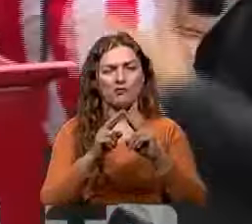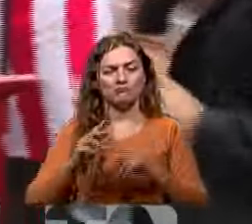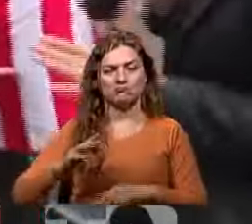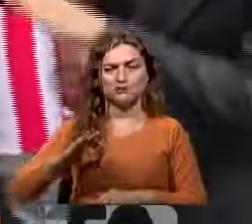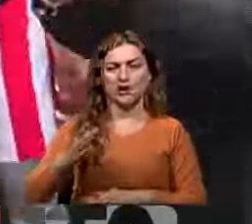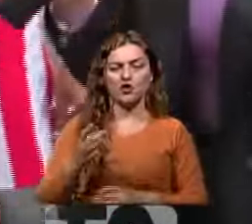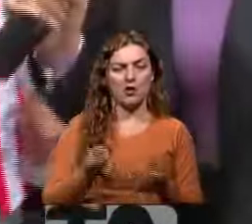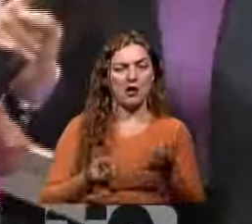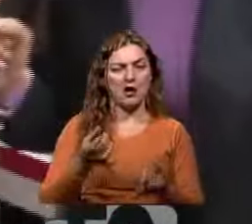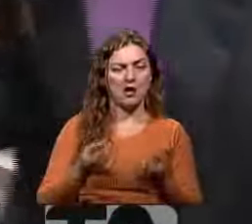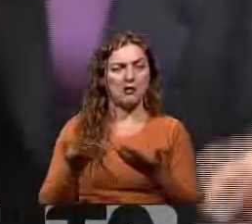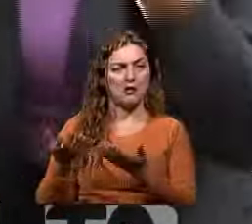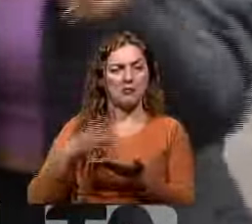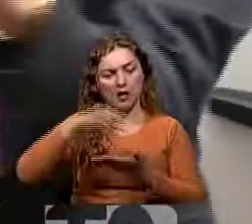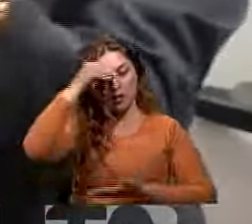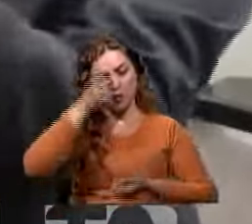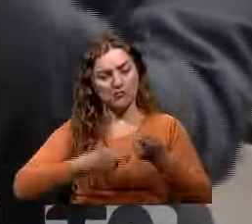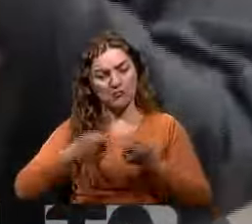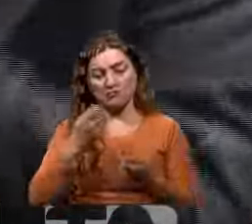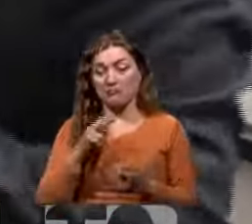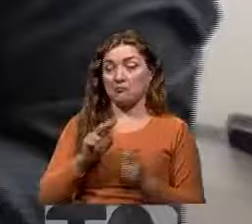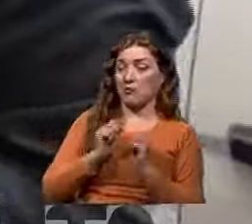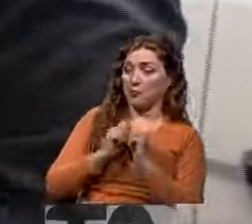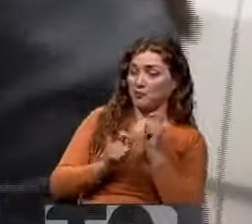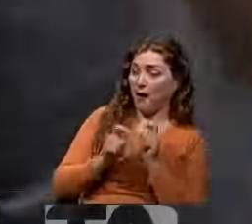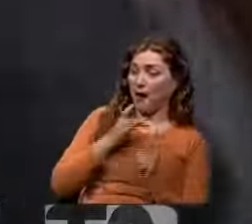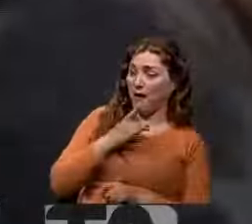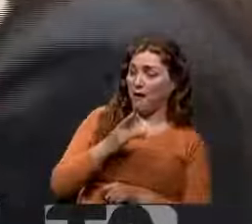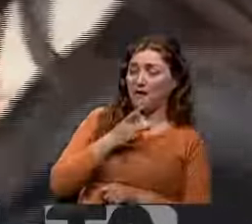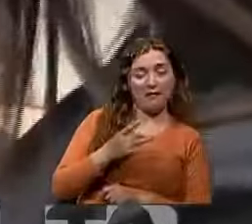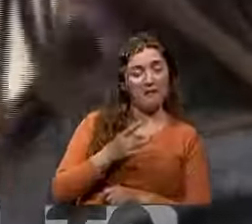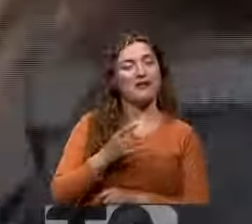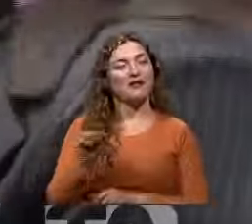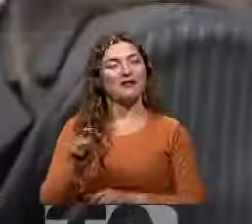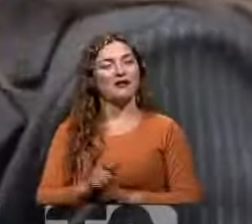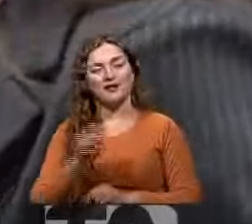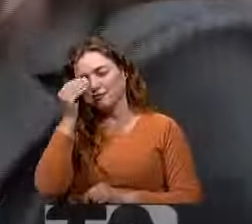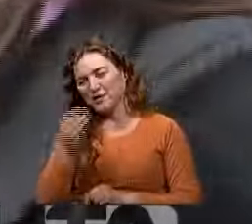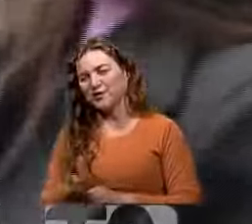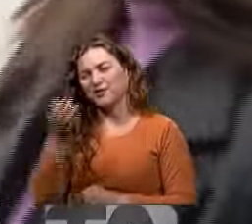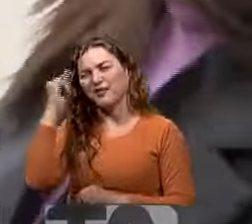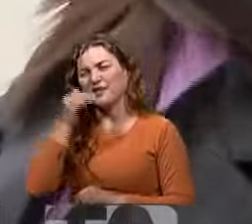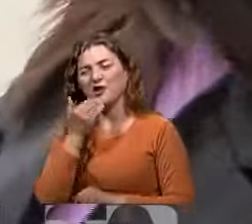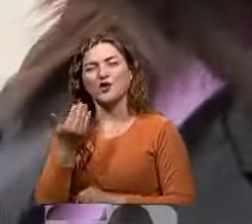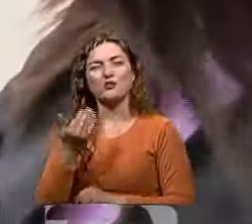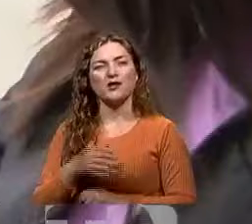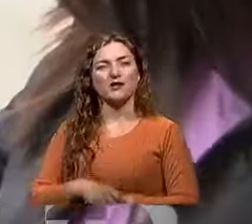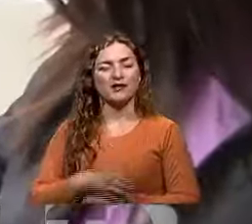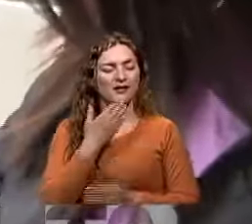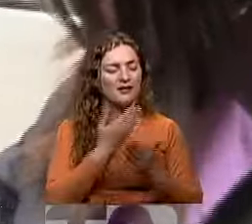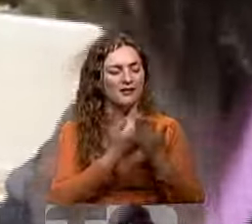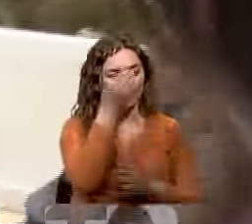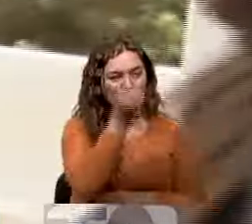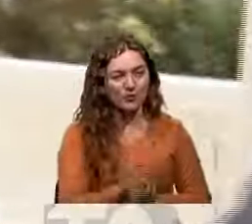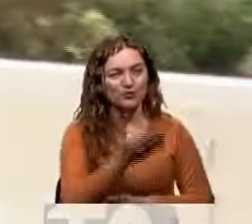del Canguil, este emprendimiento que está cautivando a todos los quiteños. Buenos días, cuénteme cómo nace esta increíble idea. Gracias, buenos días a